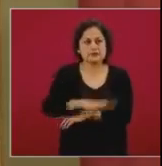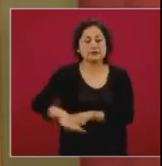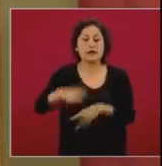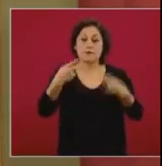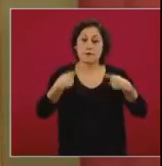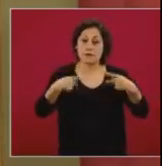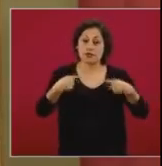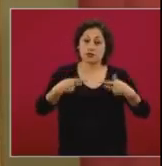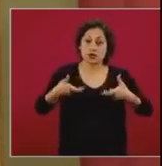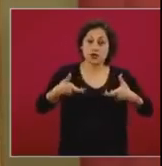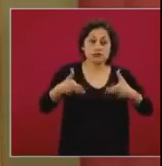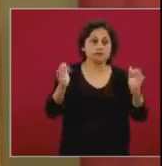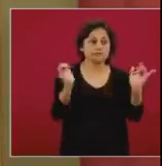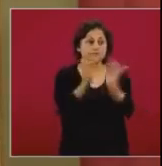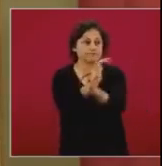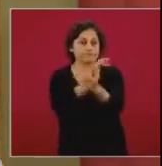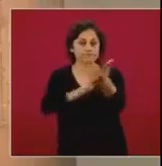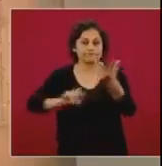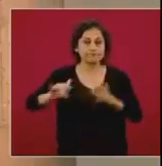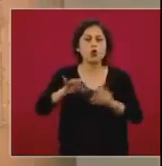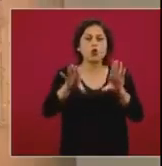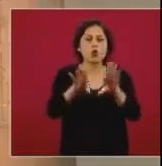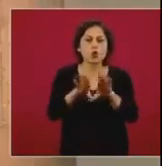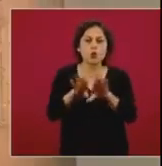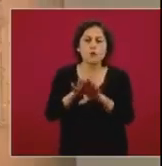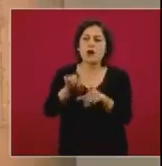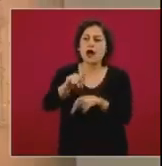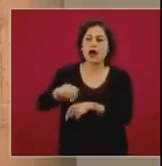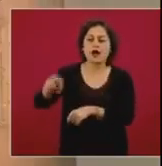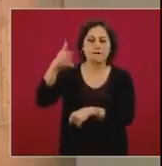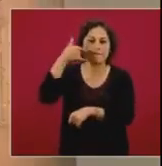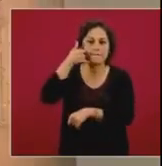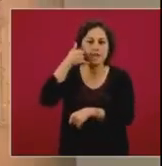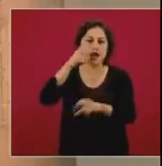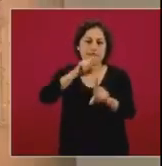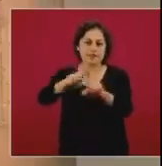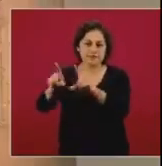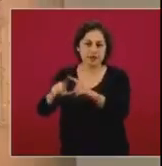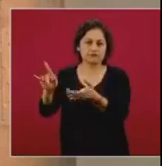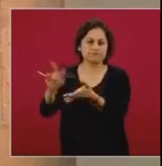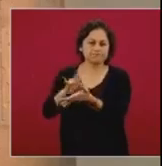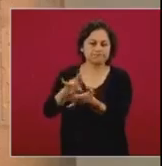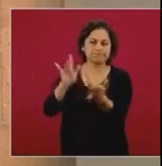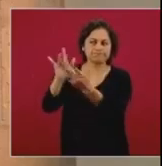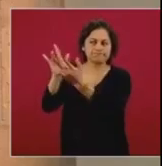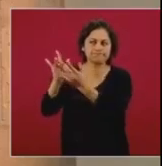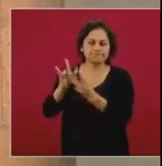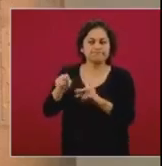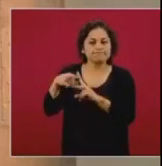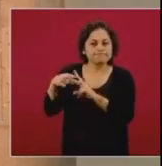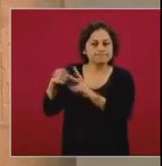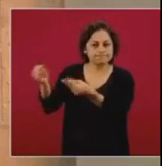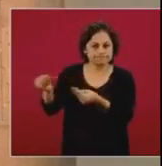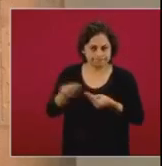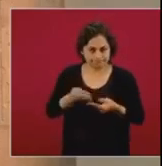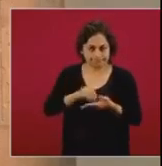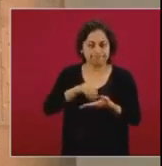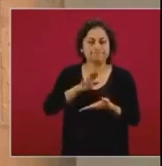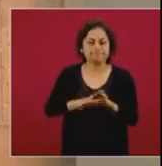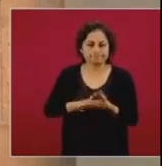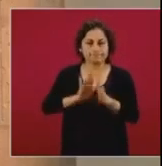través de nuestros dispositivos móviles y veíamos entidades federativas como Quintana Roo con